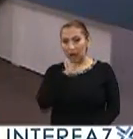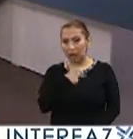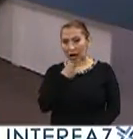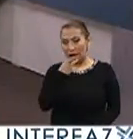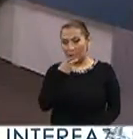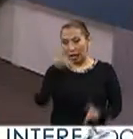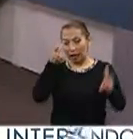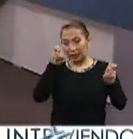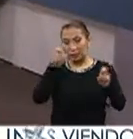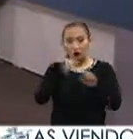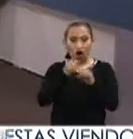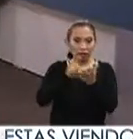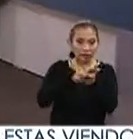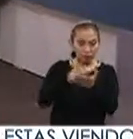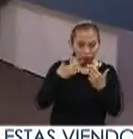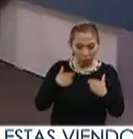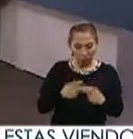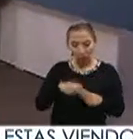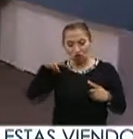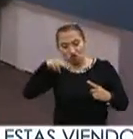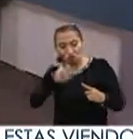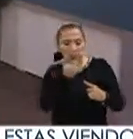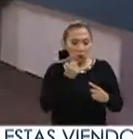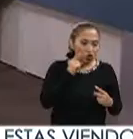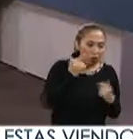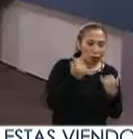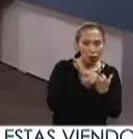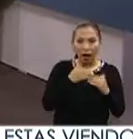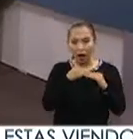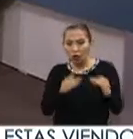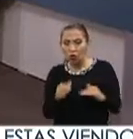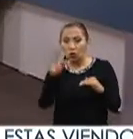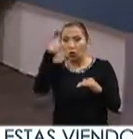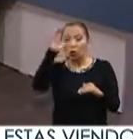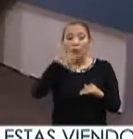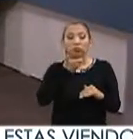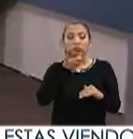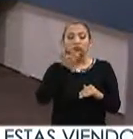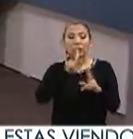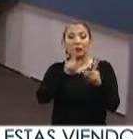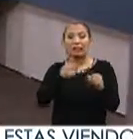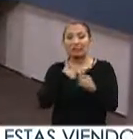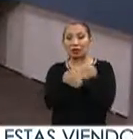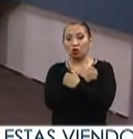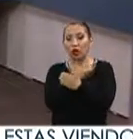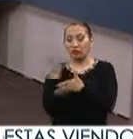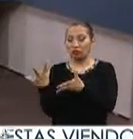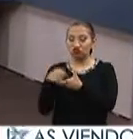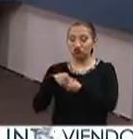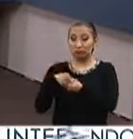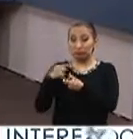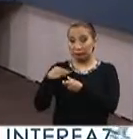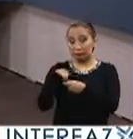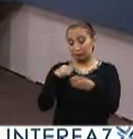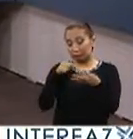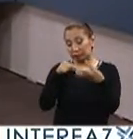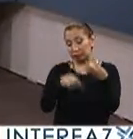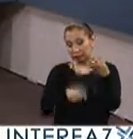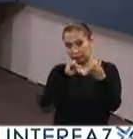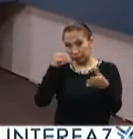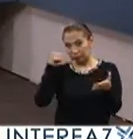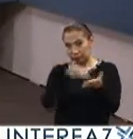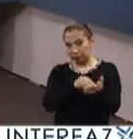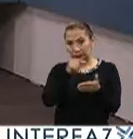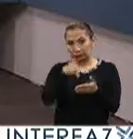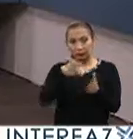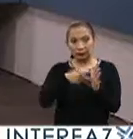temas que ver con los derechos humanos, la perspectiva de género, la cultura de paz y la educación inclusiva. Son elementos que también van a estar